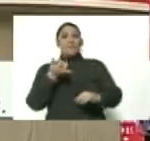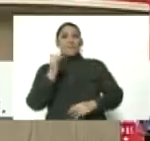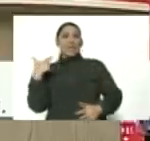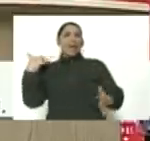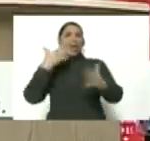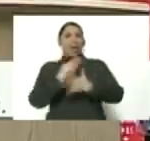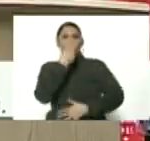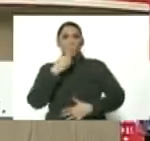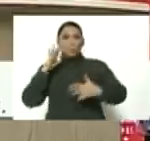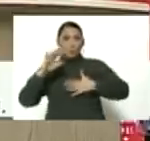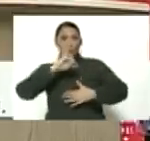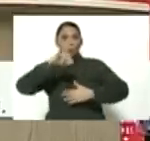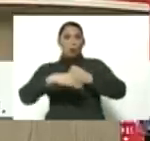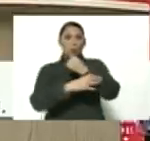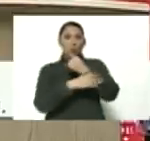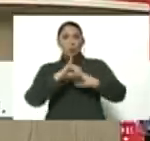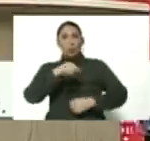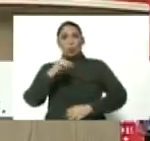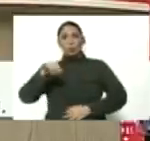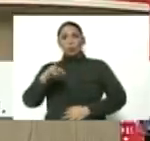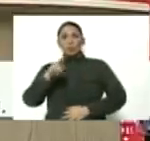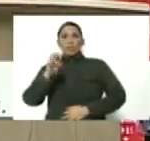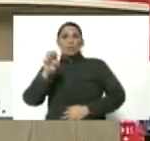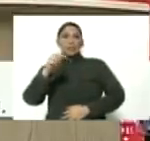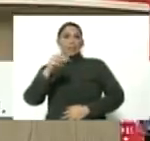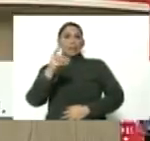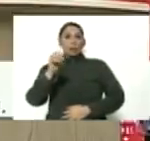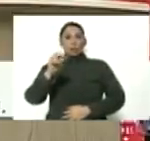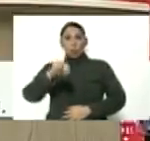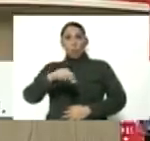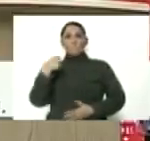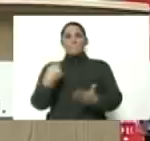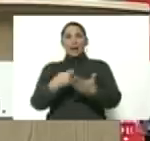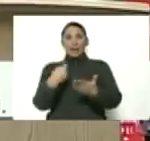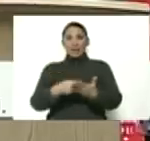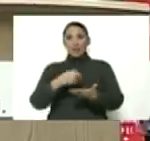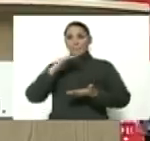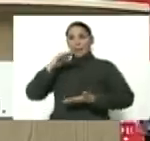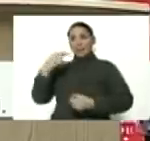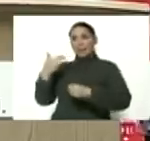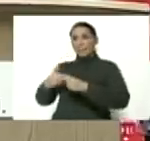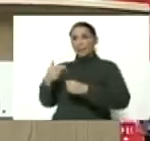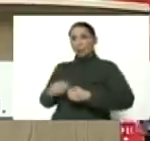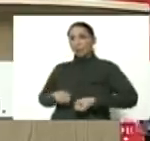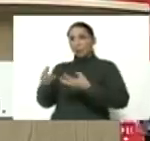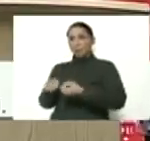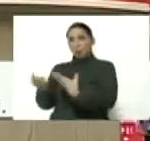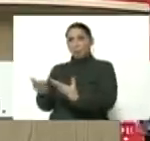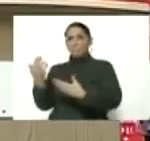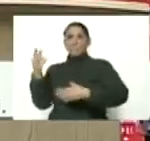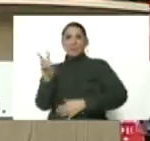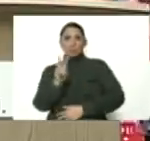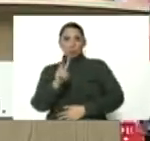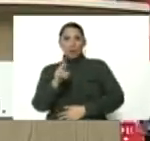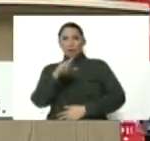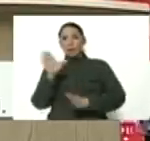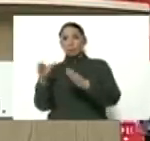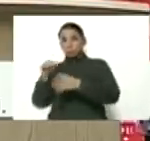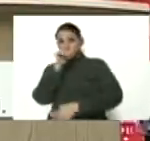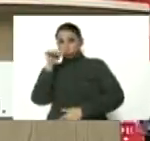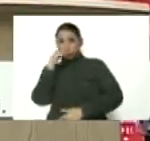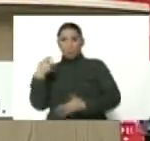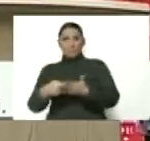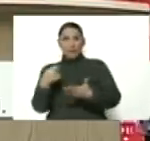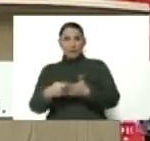Rendón y de Juan Guaidó de que les pagarían con barriles de petróleo venezolano y al narcotráfico le pagarían con